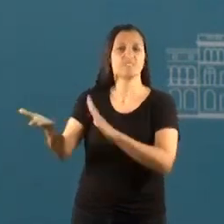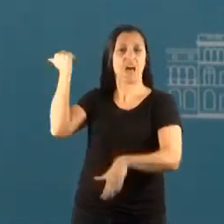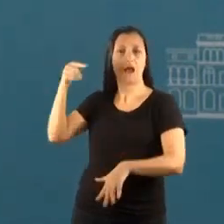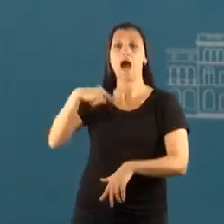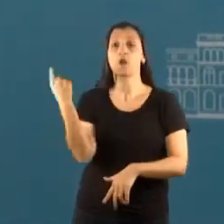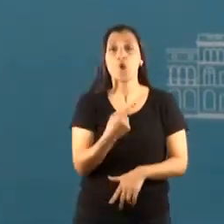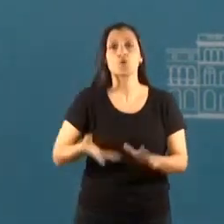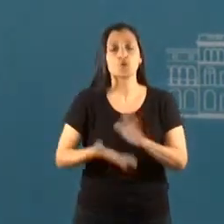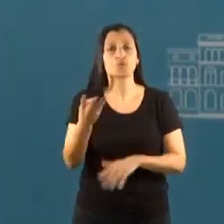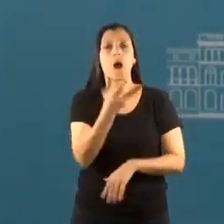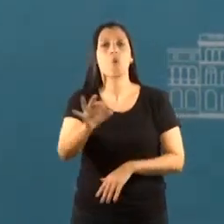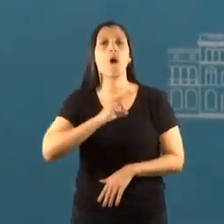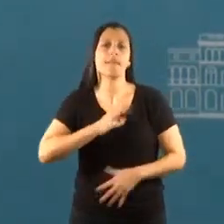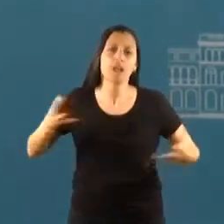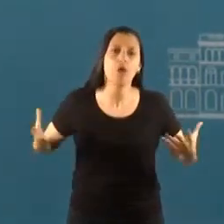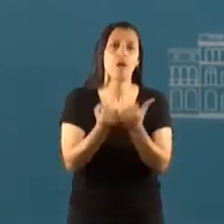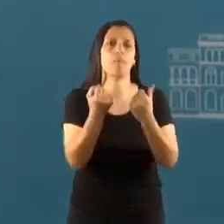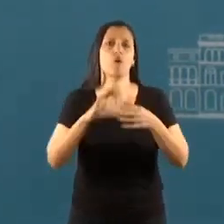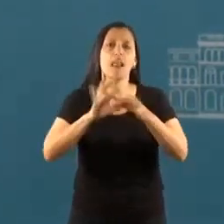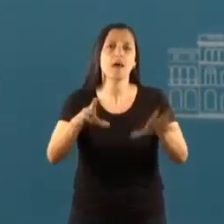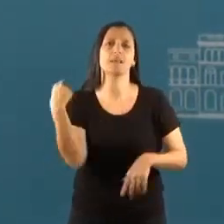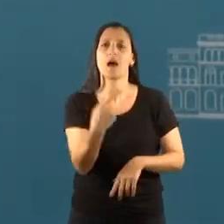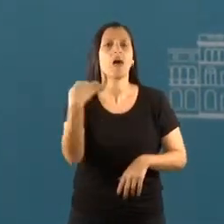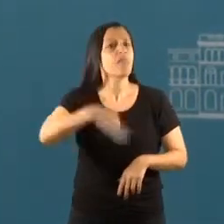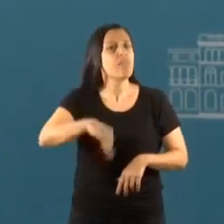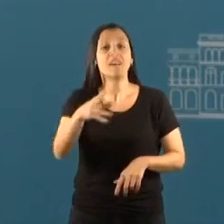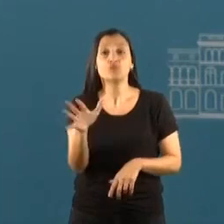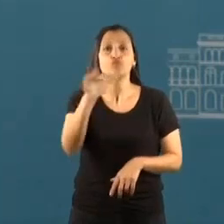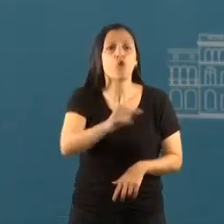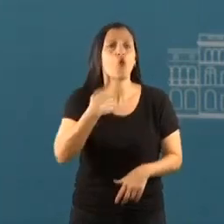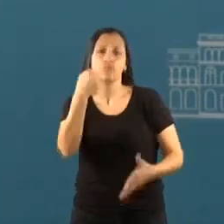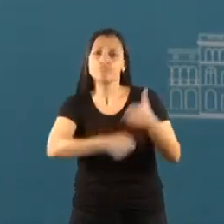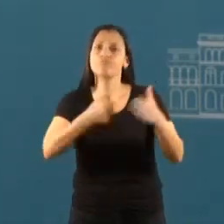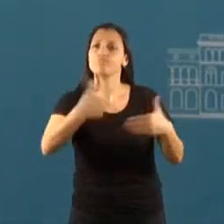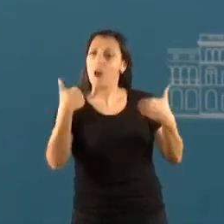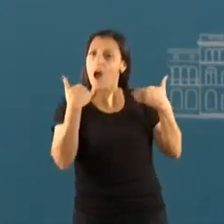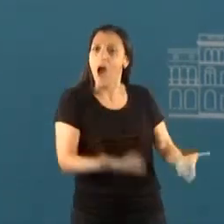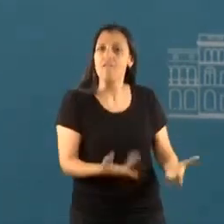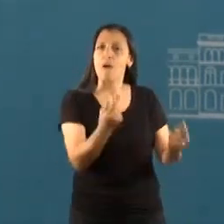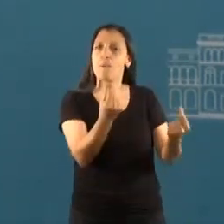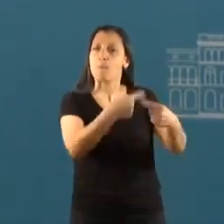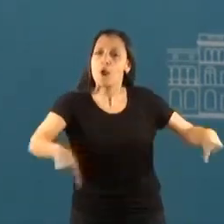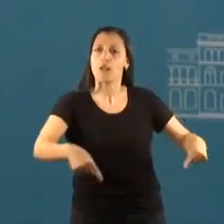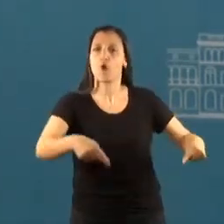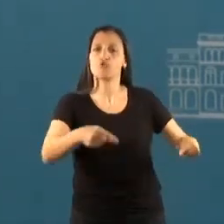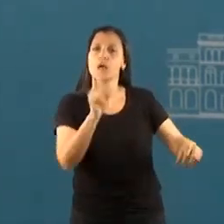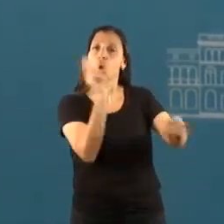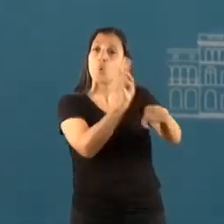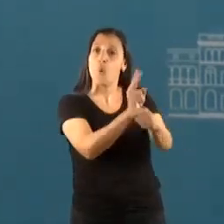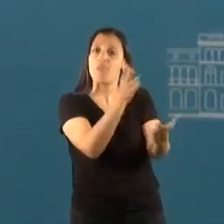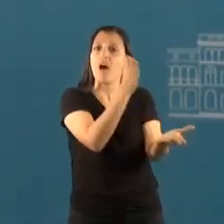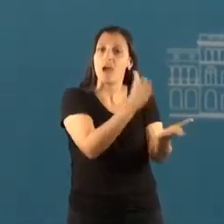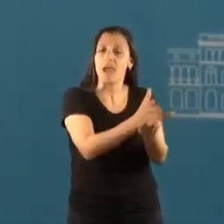de democracia y es imprescindible reivindicar todos los días los valores que dan vida al Estado de Derecho,